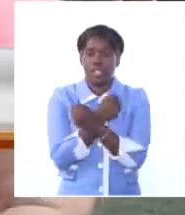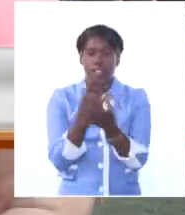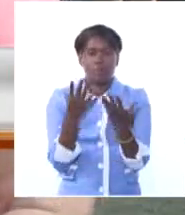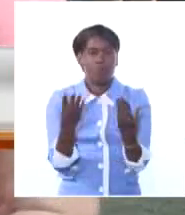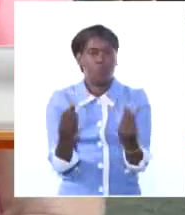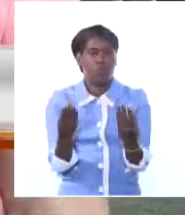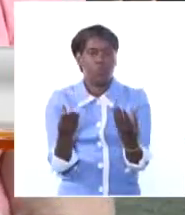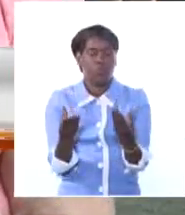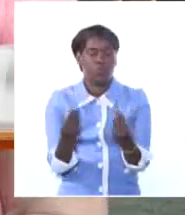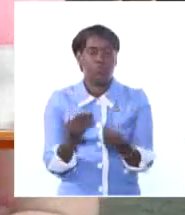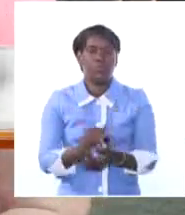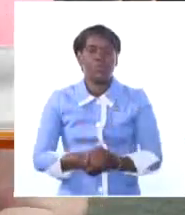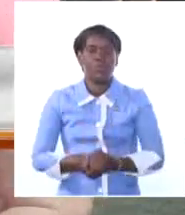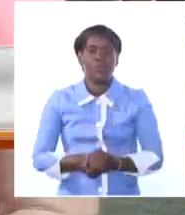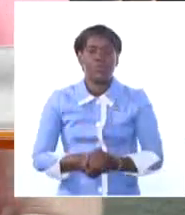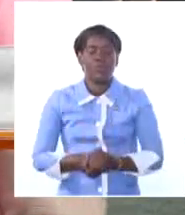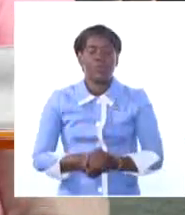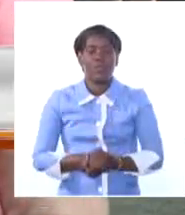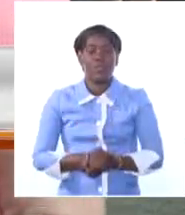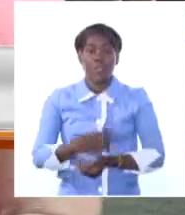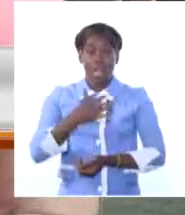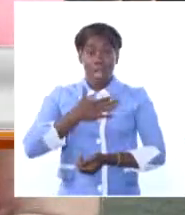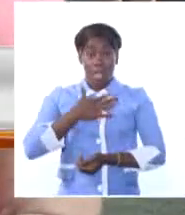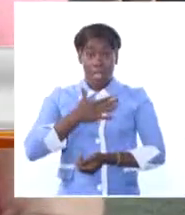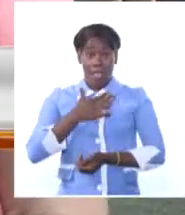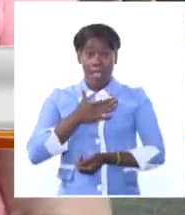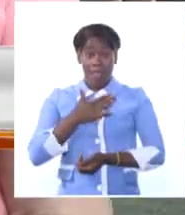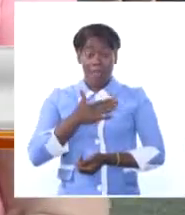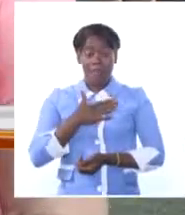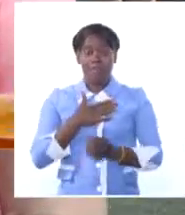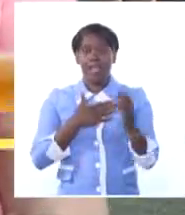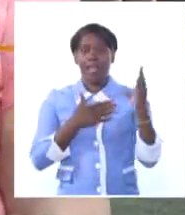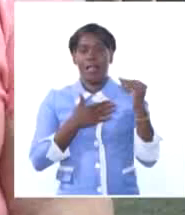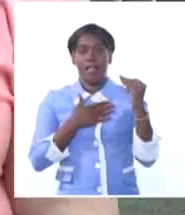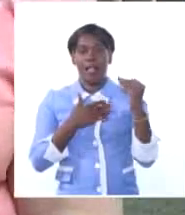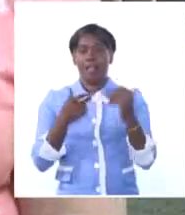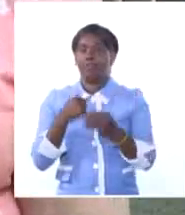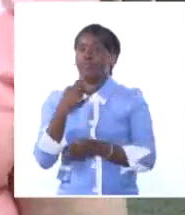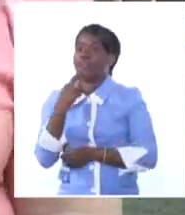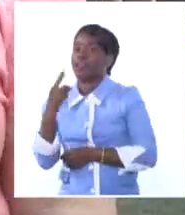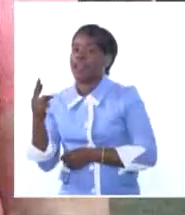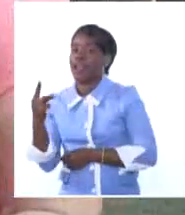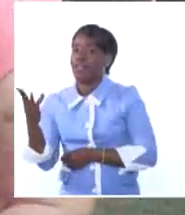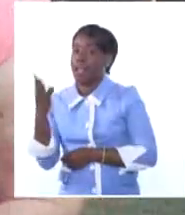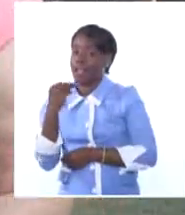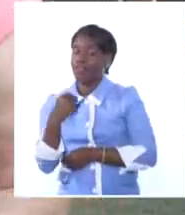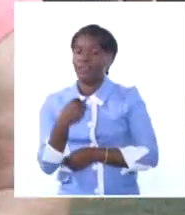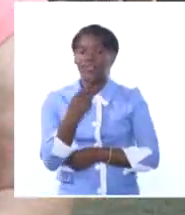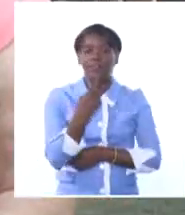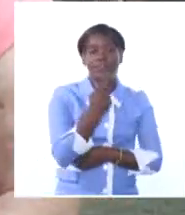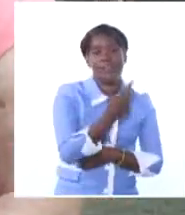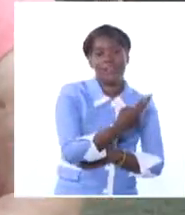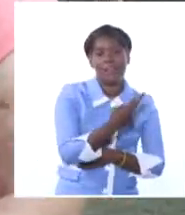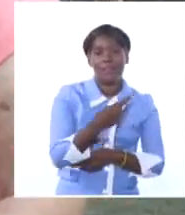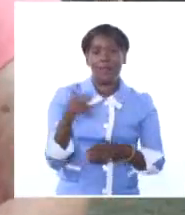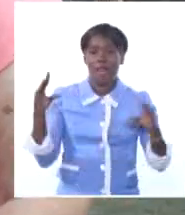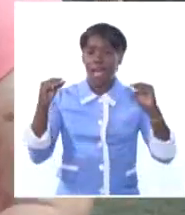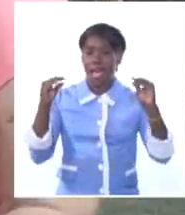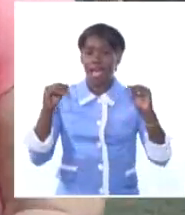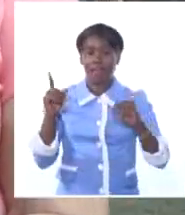Y me usaban a mí para hablarse, sin hablarse directamente.